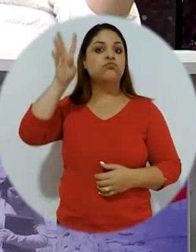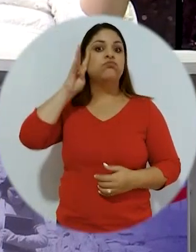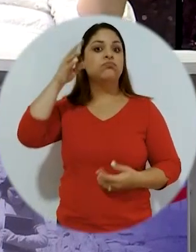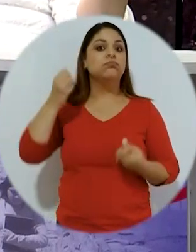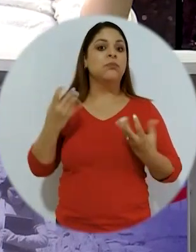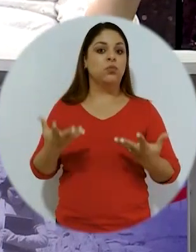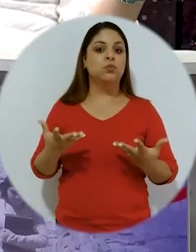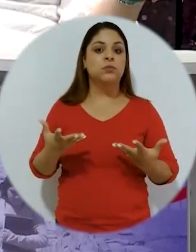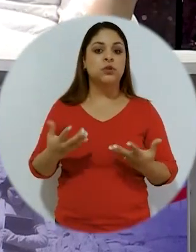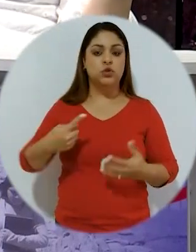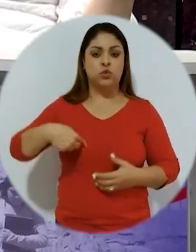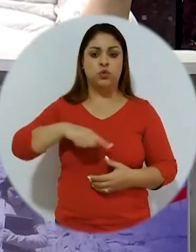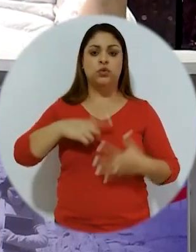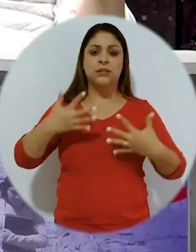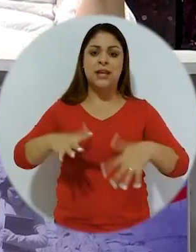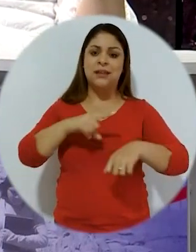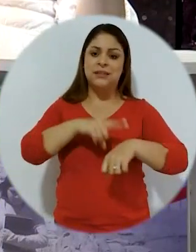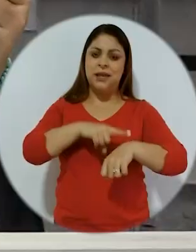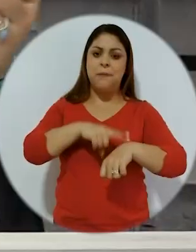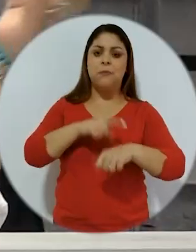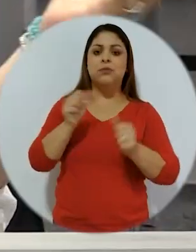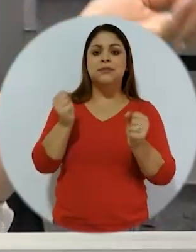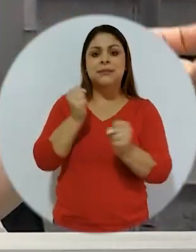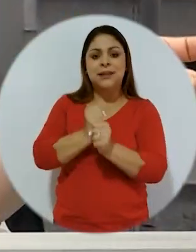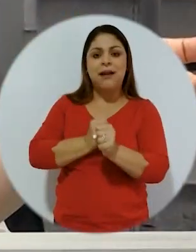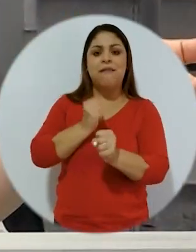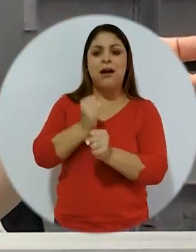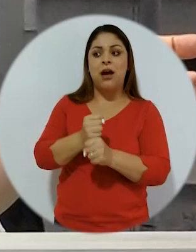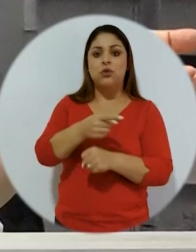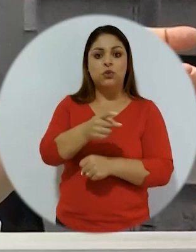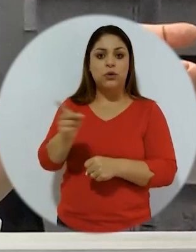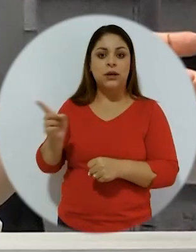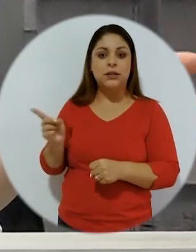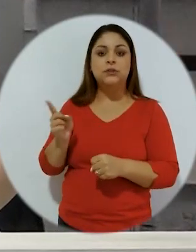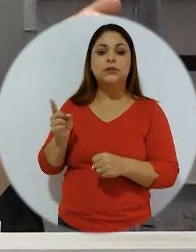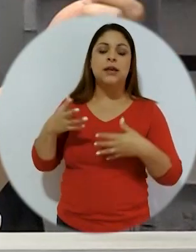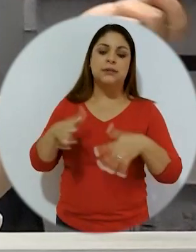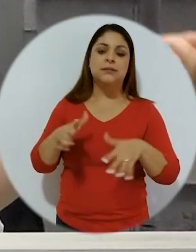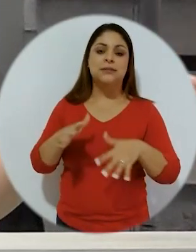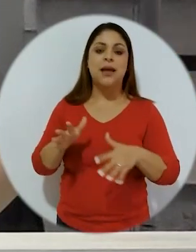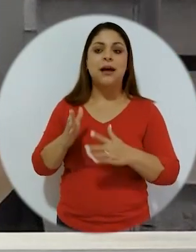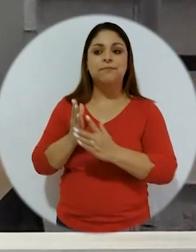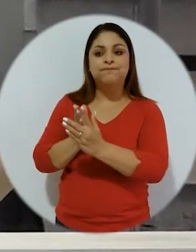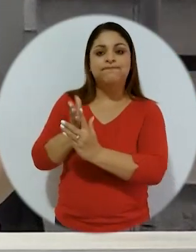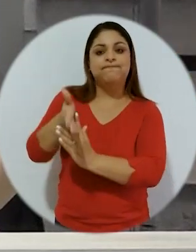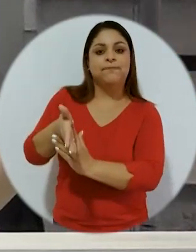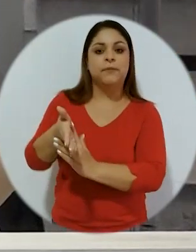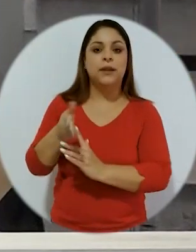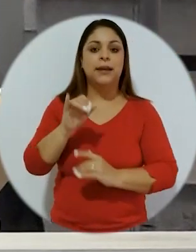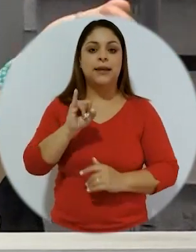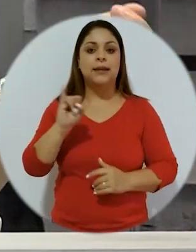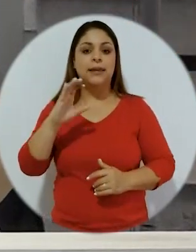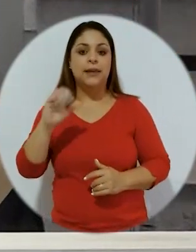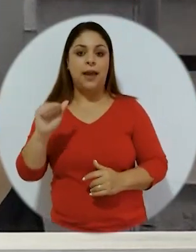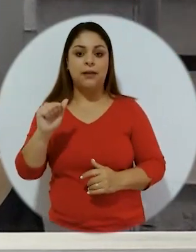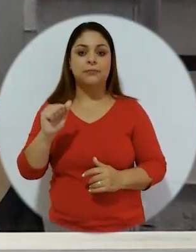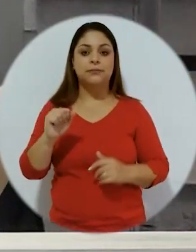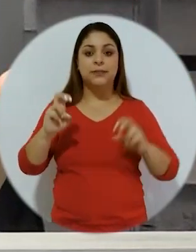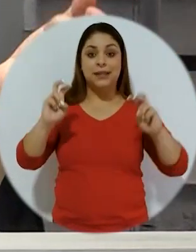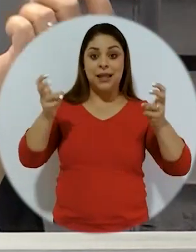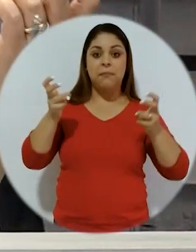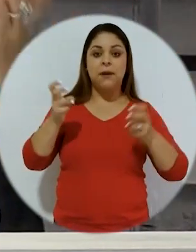que tenemos de interactuar con el Hub de Biomateriales y en algún momento hicimos ya una intervención con el ICA en la parte